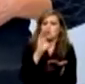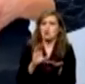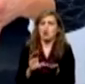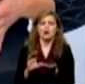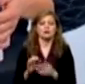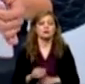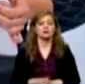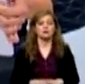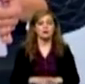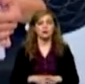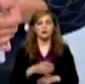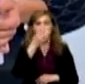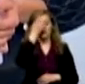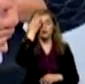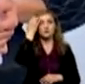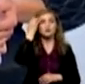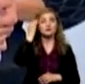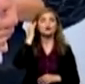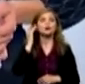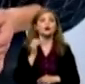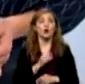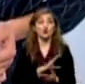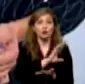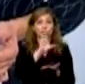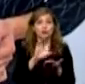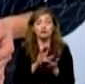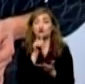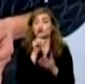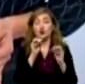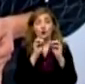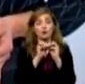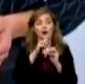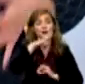otro financista de esta fundación es Russia Today,